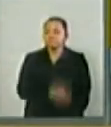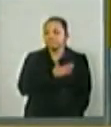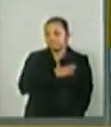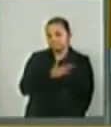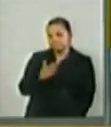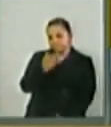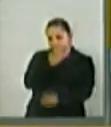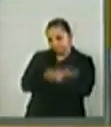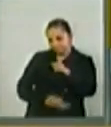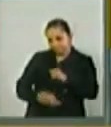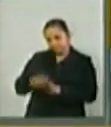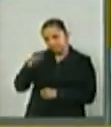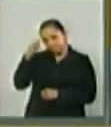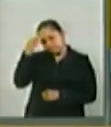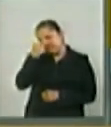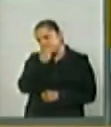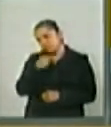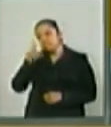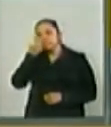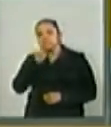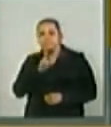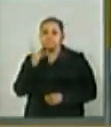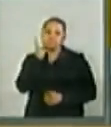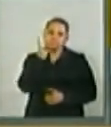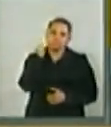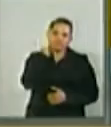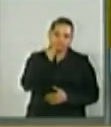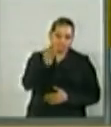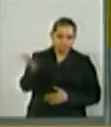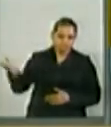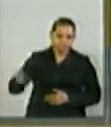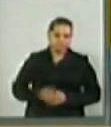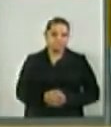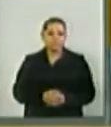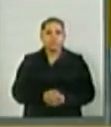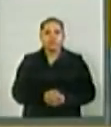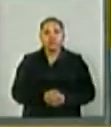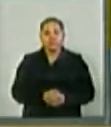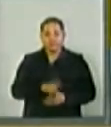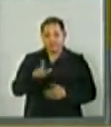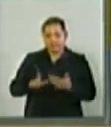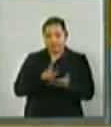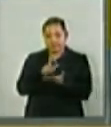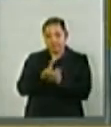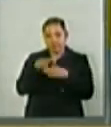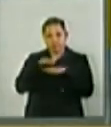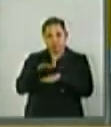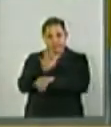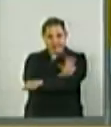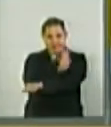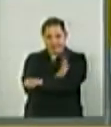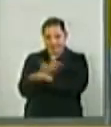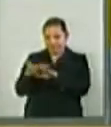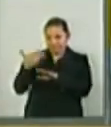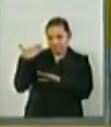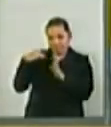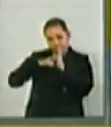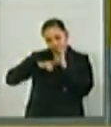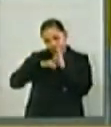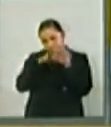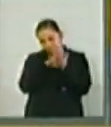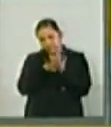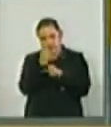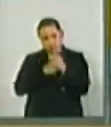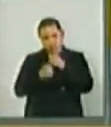Buenas tardes, señoras y señores legisladores. La reforma energética de 2013 transformó